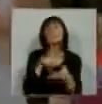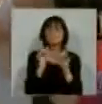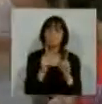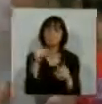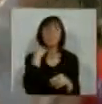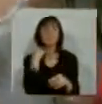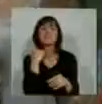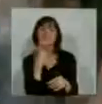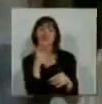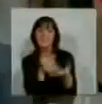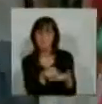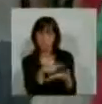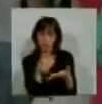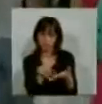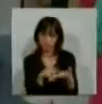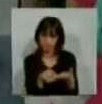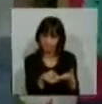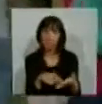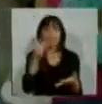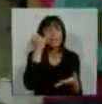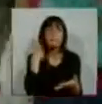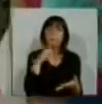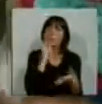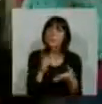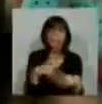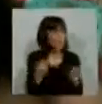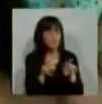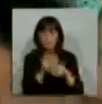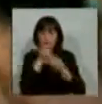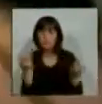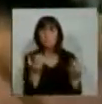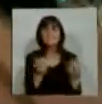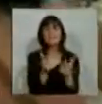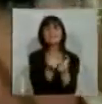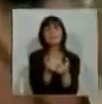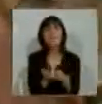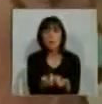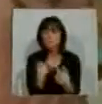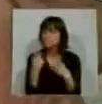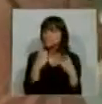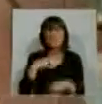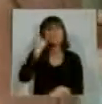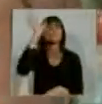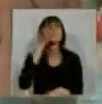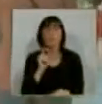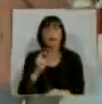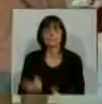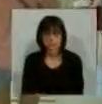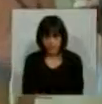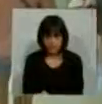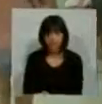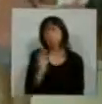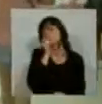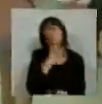los relojes inteligentes, lo que hacen es consumir, como cualquier celular, muchísima batería. Entonces, vos te compras